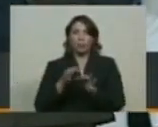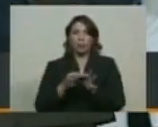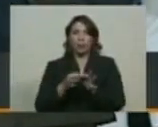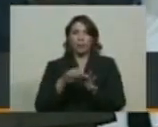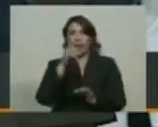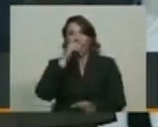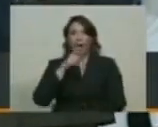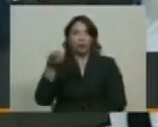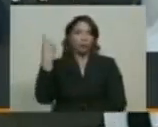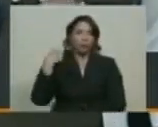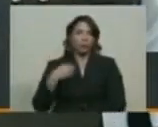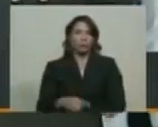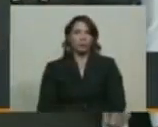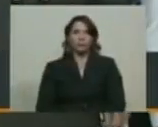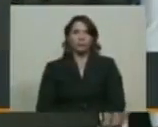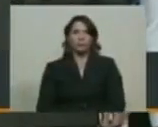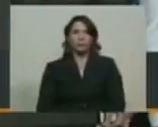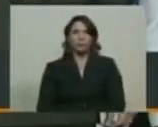pasado,